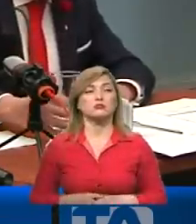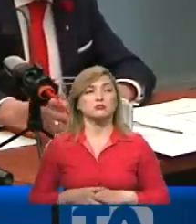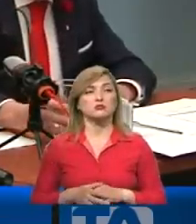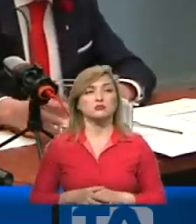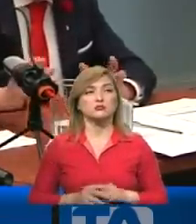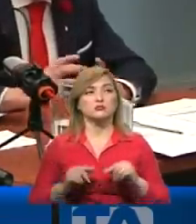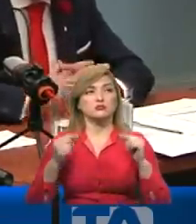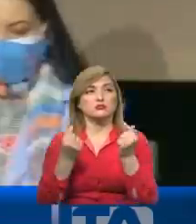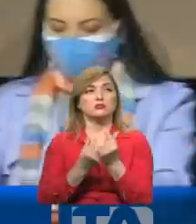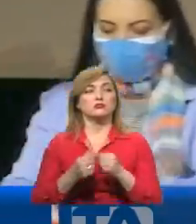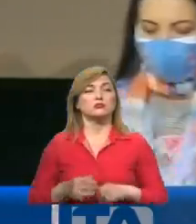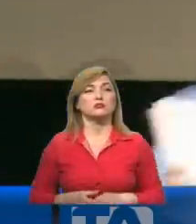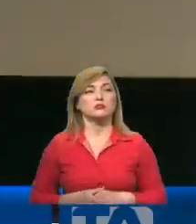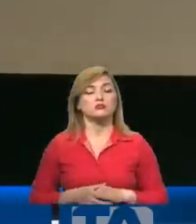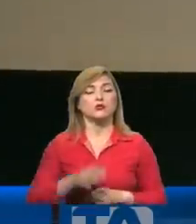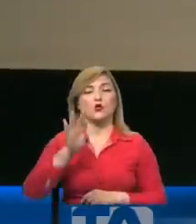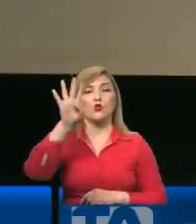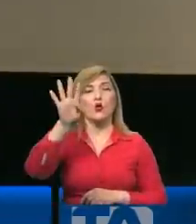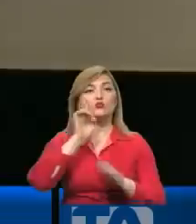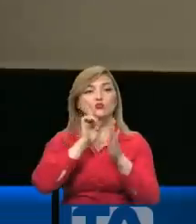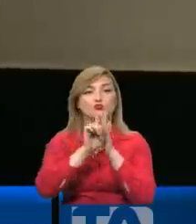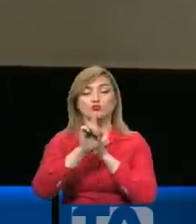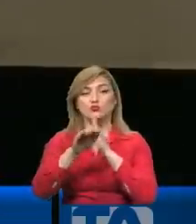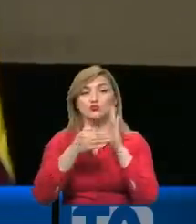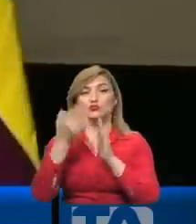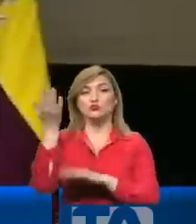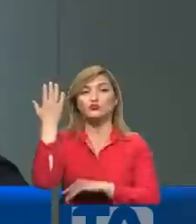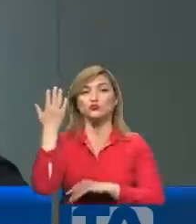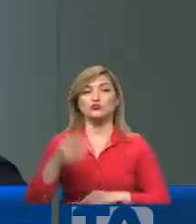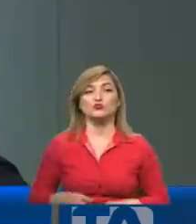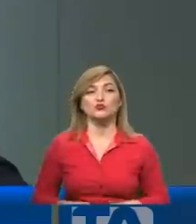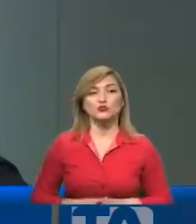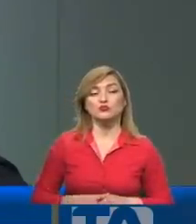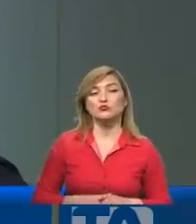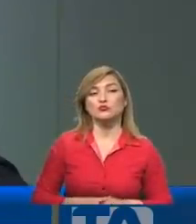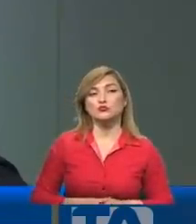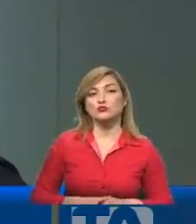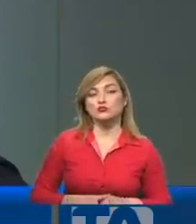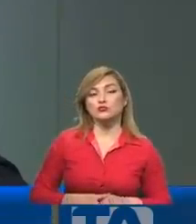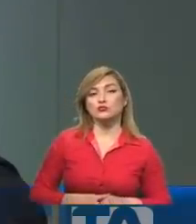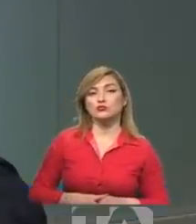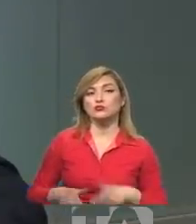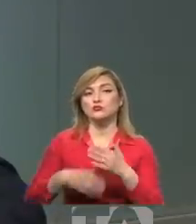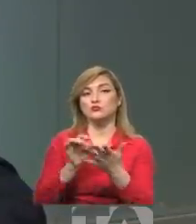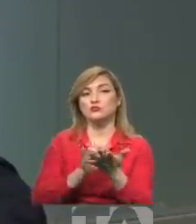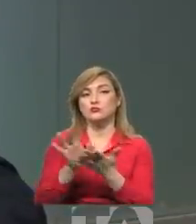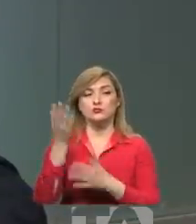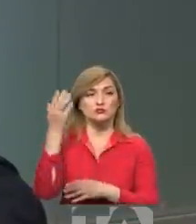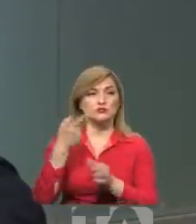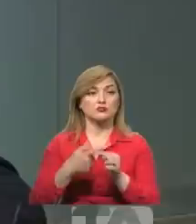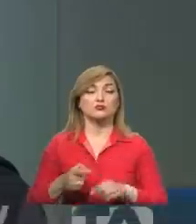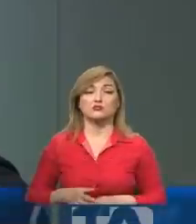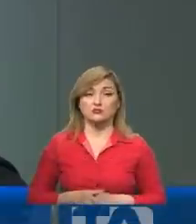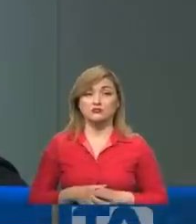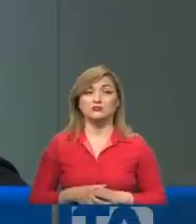el colectivo, también presentaron 4 acciones más contra el burgomaestre. Del proceso de remoción del alcalde de Quito,